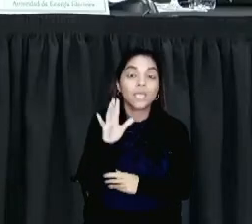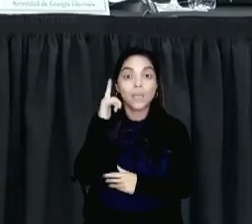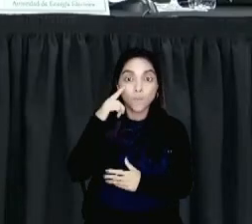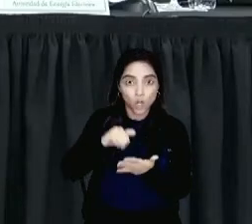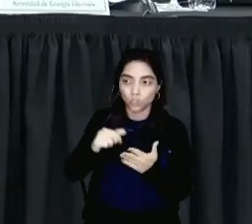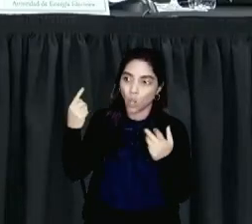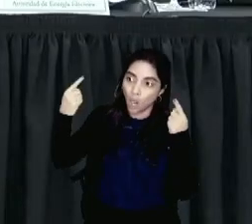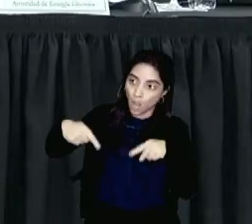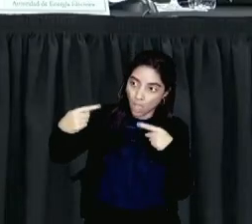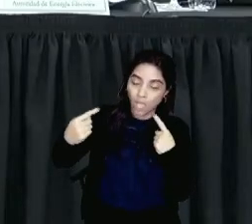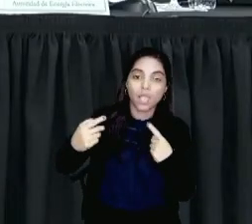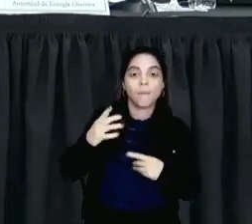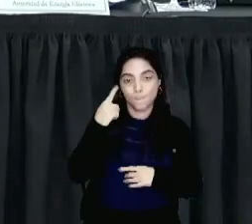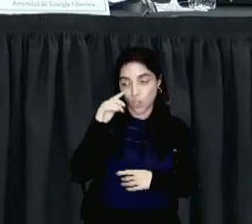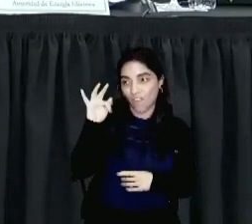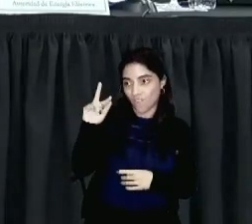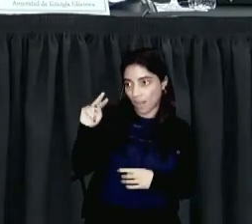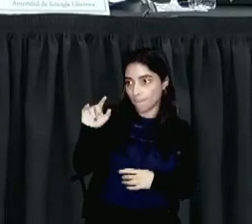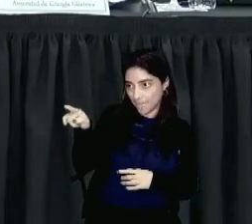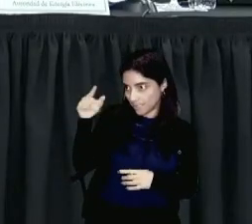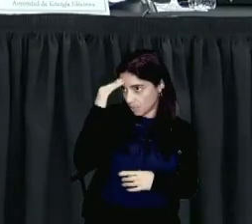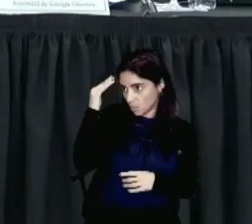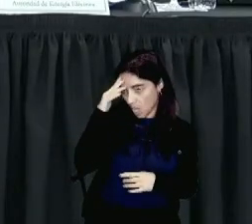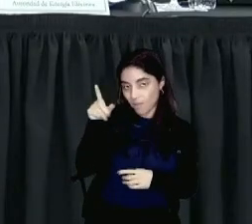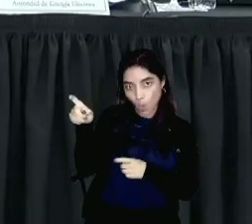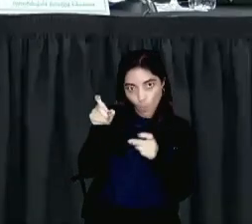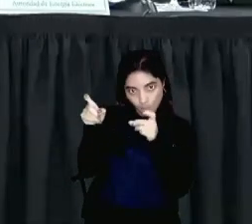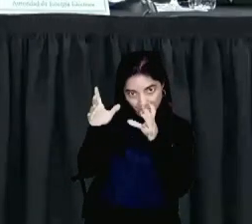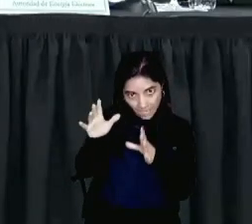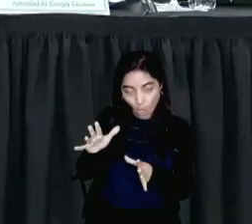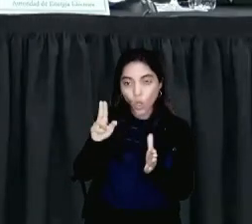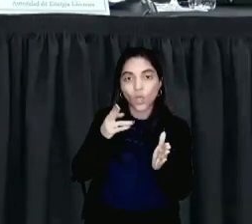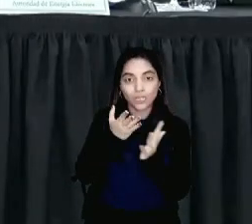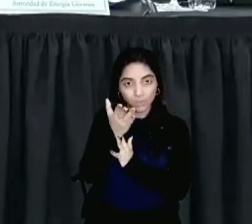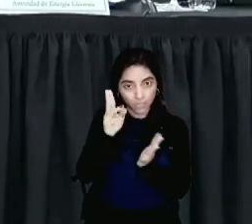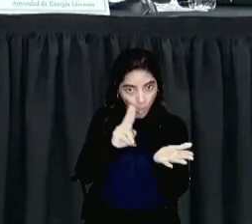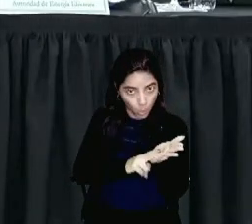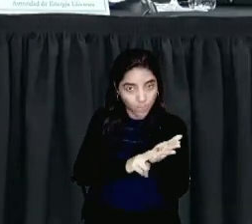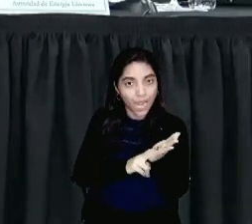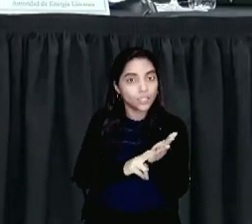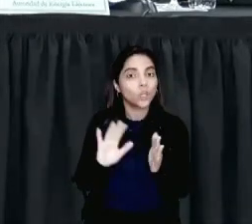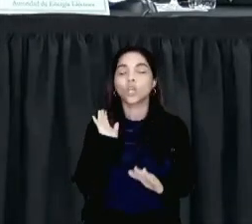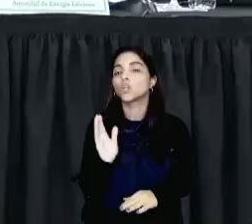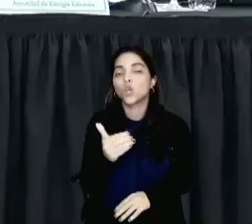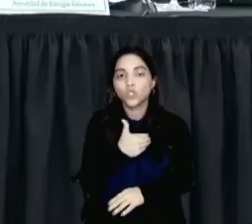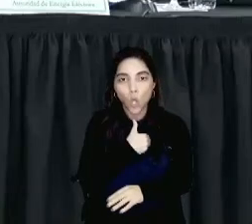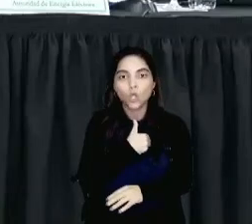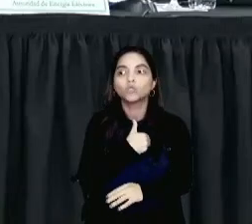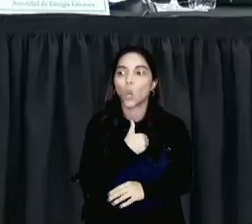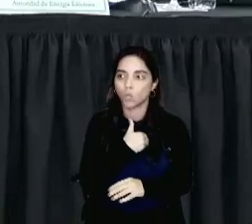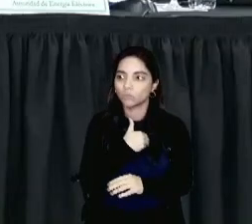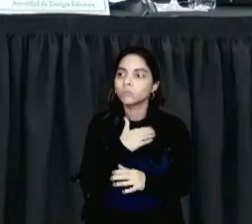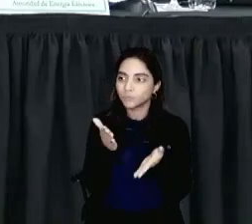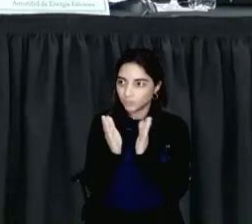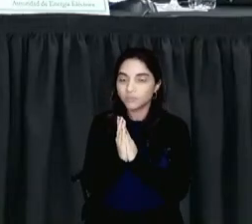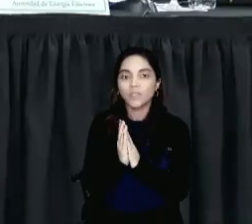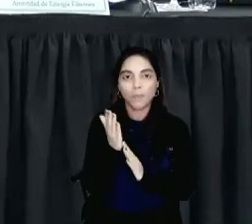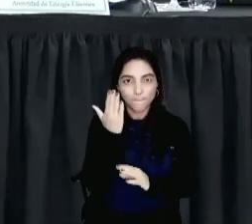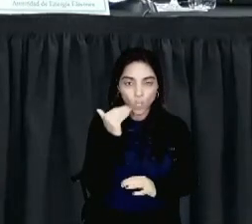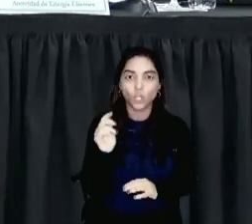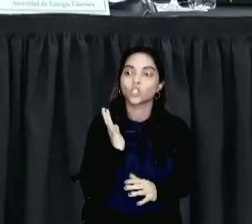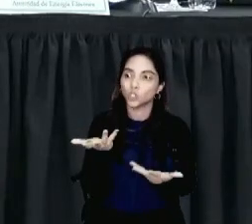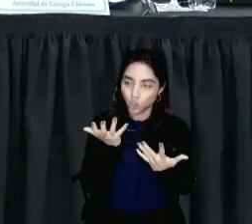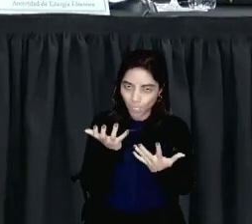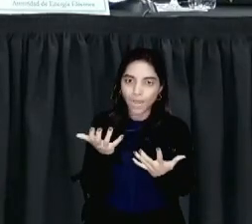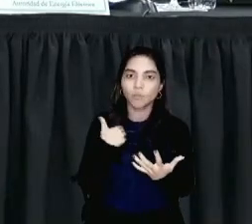porque hay una disputa ante él como como administrador a través del contrato eh que nosotros elevamos porque nosotros queremos tener